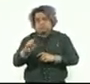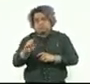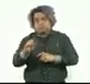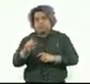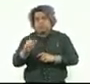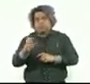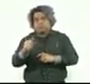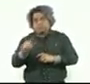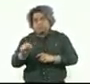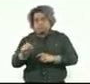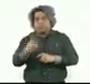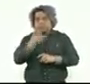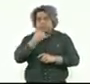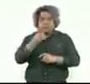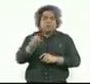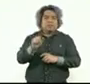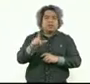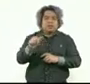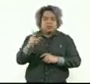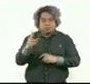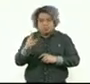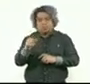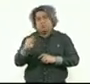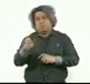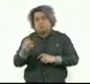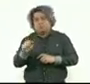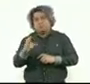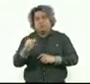Casa se llama. Y en Salud en tu Casa